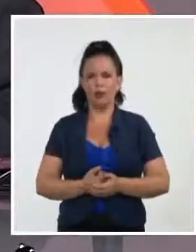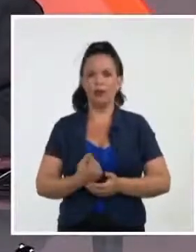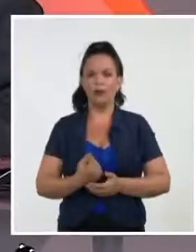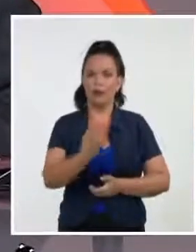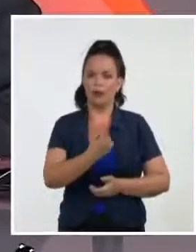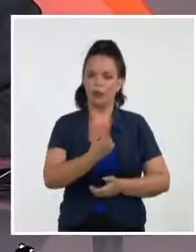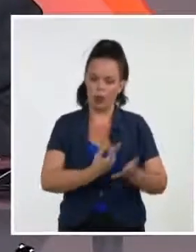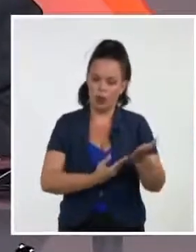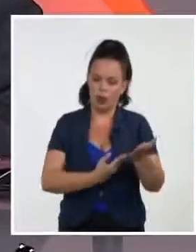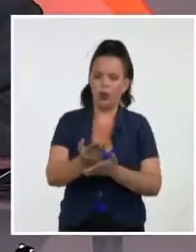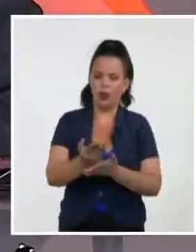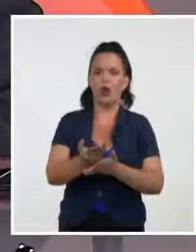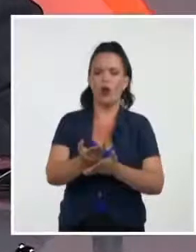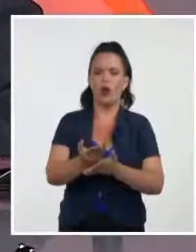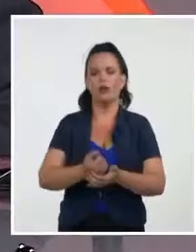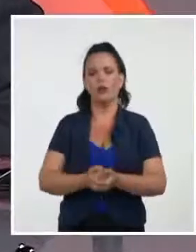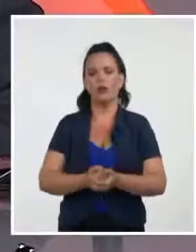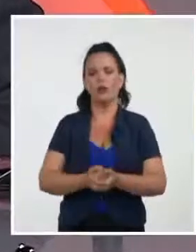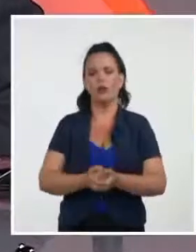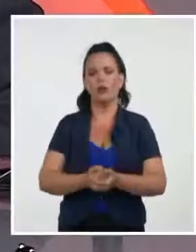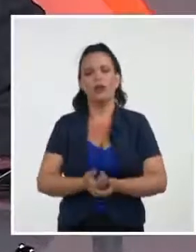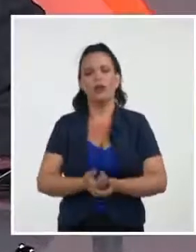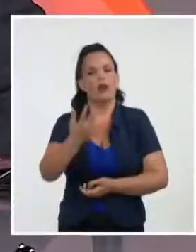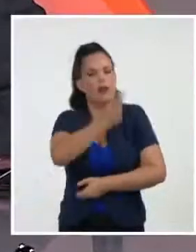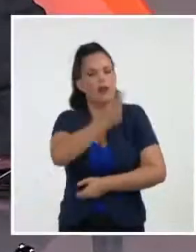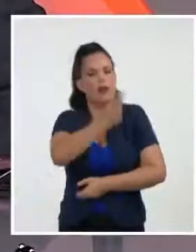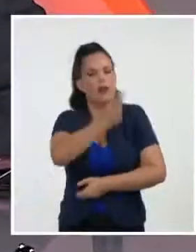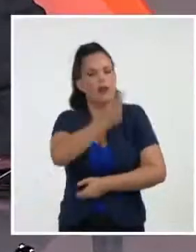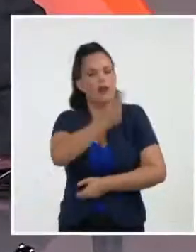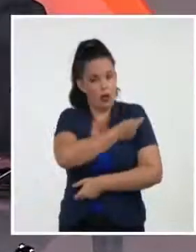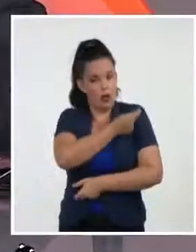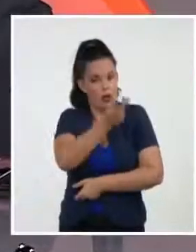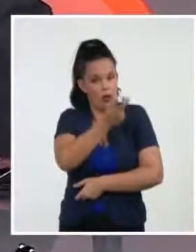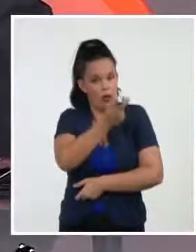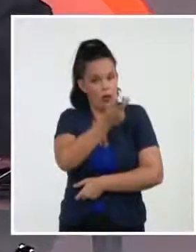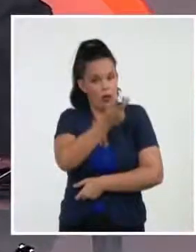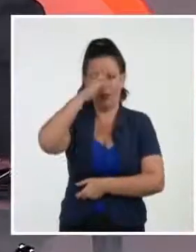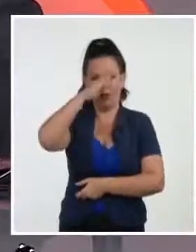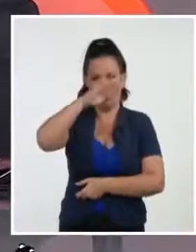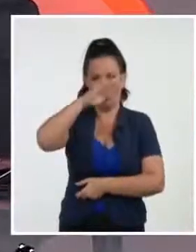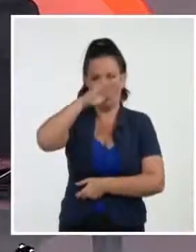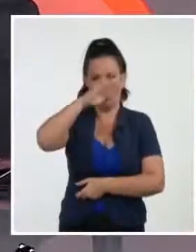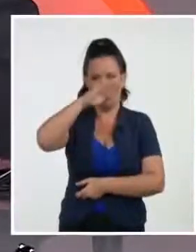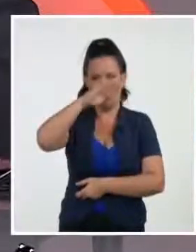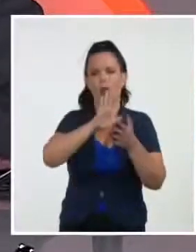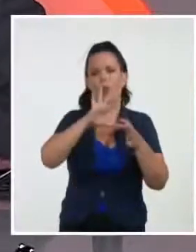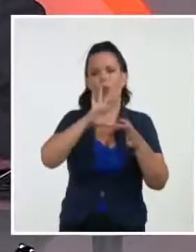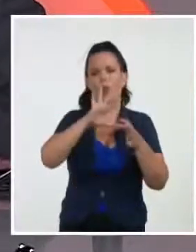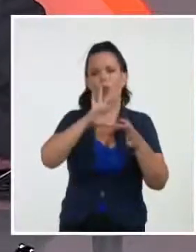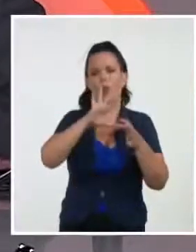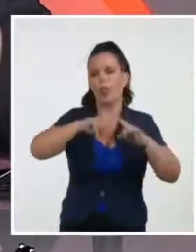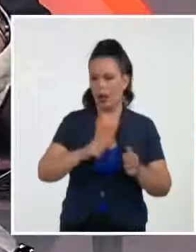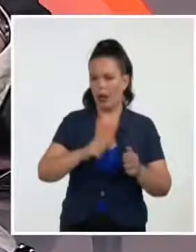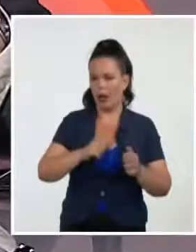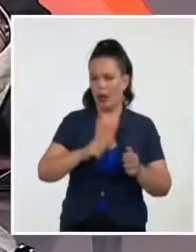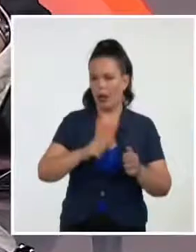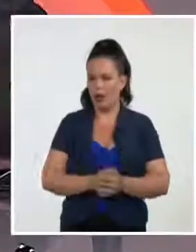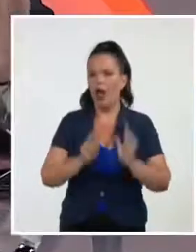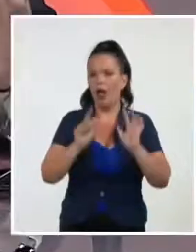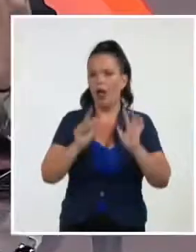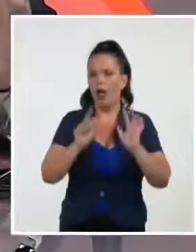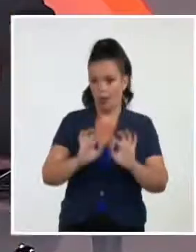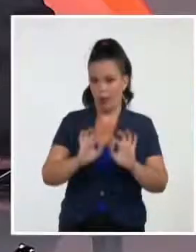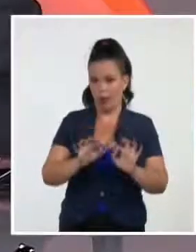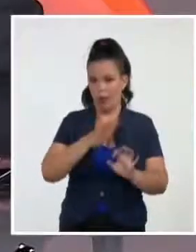avanzando la intervención sanitaria en Cuba, en Guantánamo, por ejemplo. Continúan, una provincia que está en una